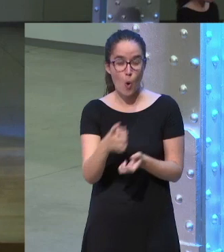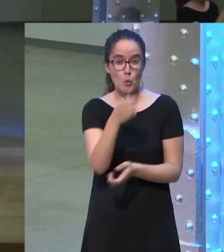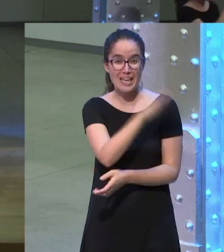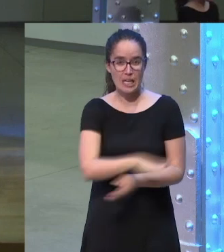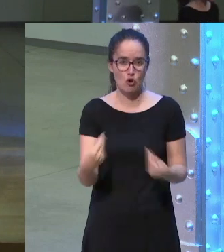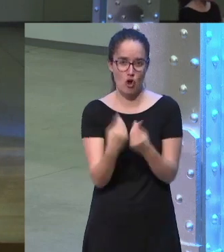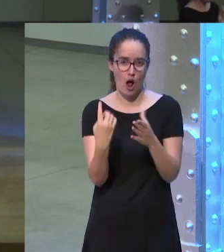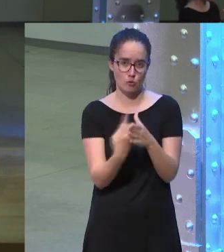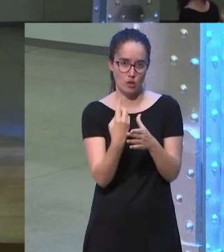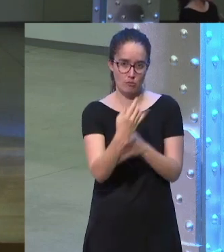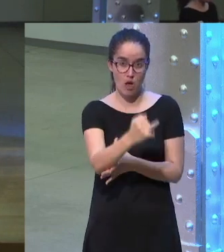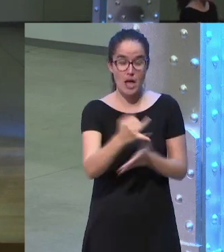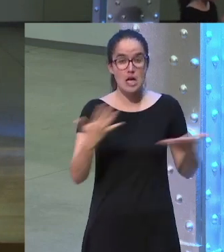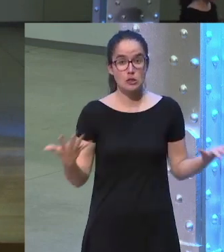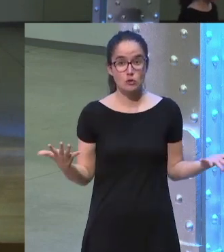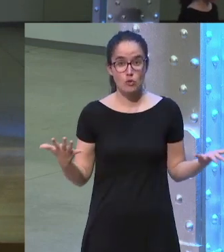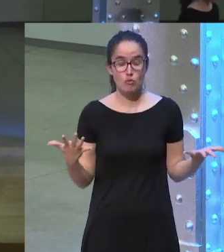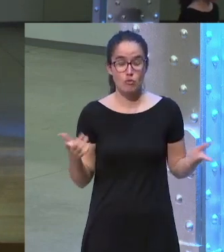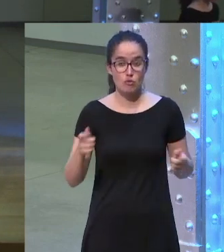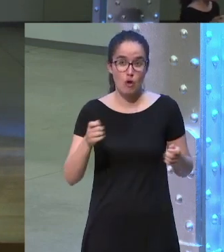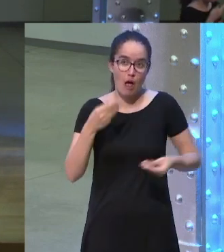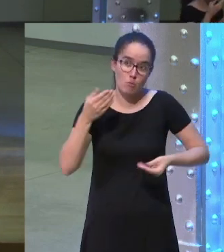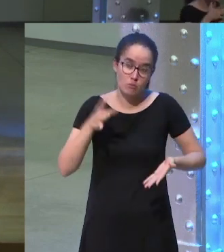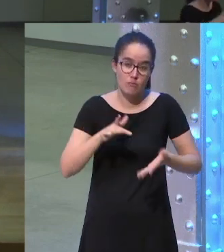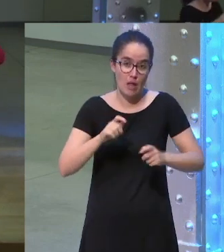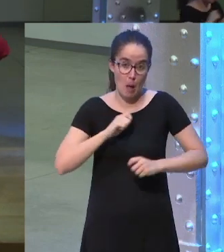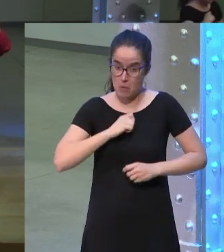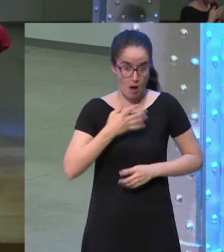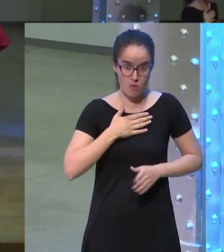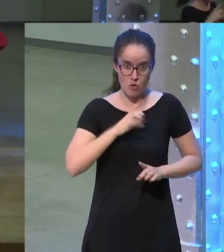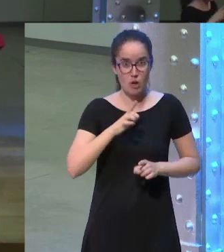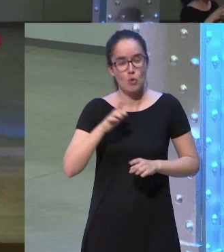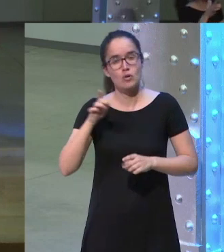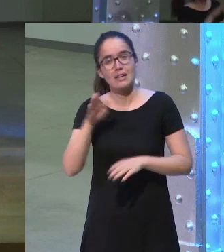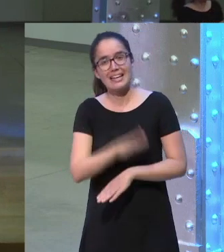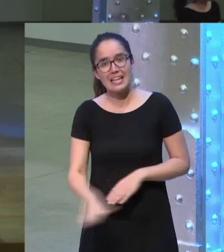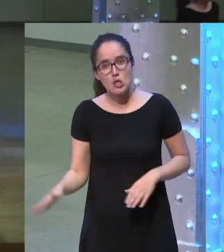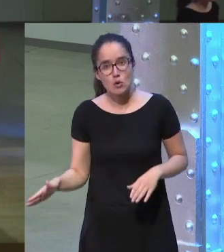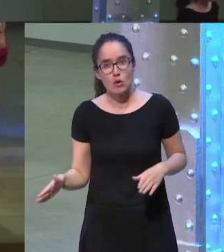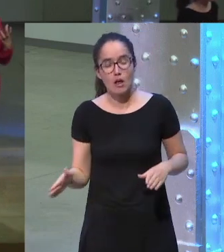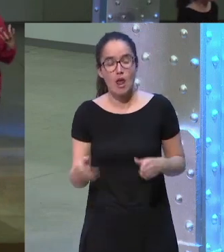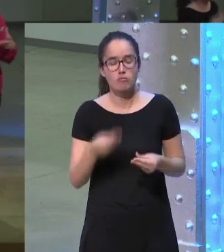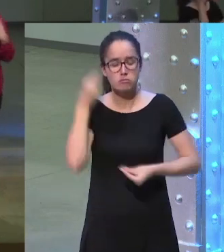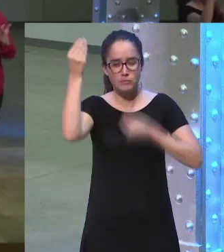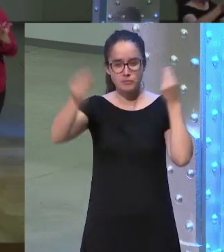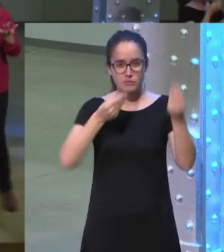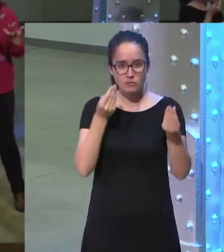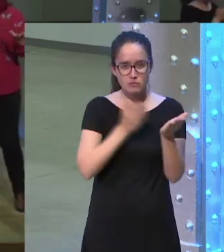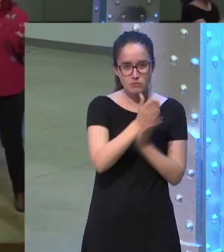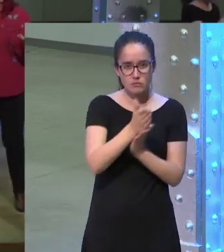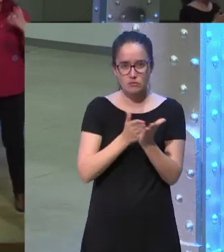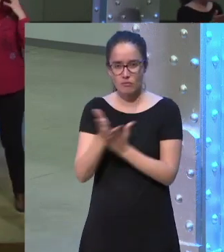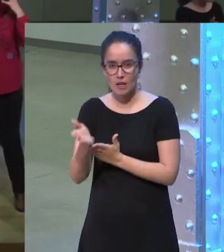niño con autismo. Entonces eso nos hace, no a mí, que mi niño está súper vacunado, hace que la decisión no sea